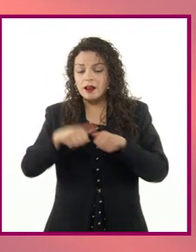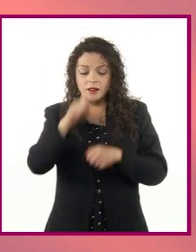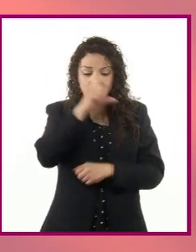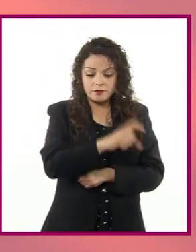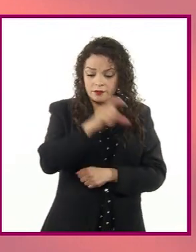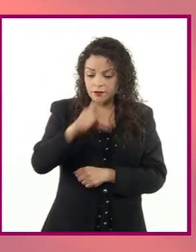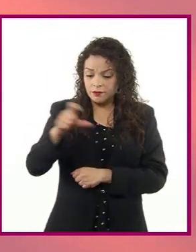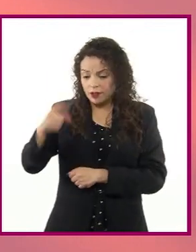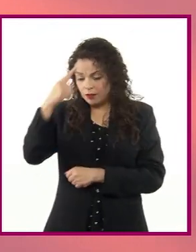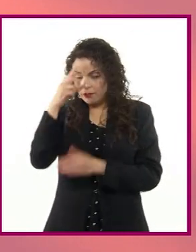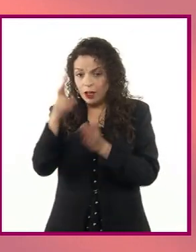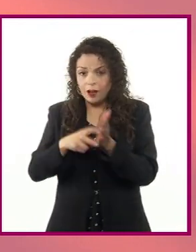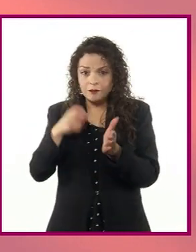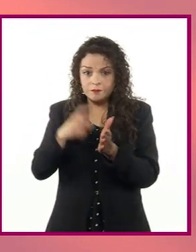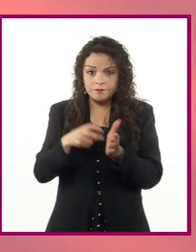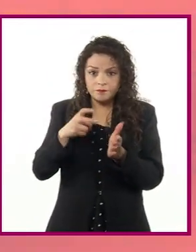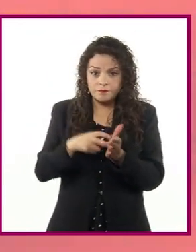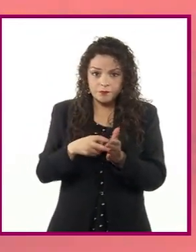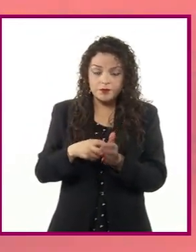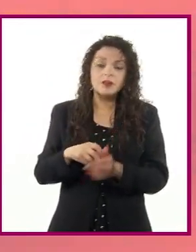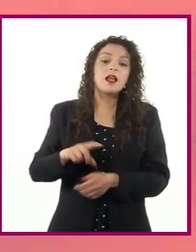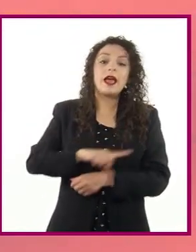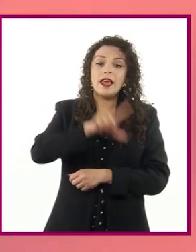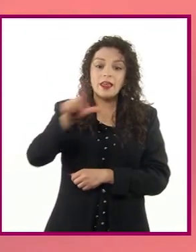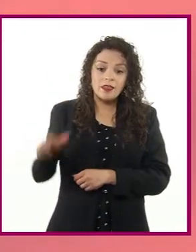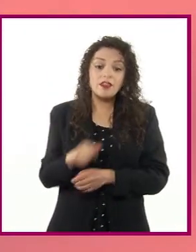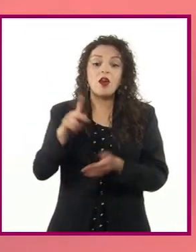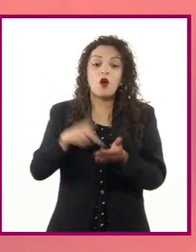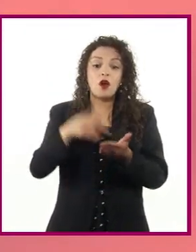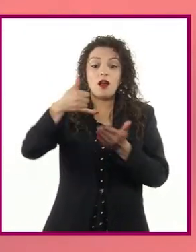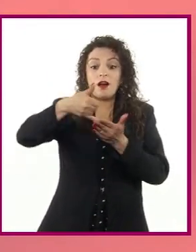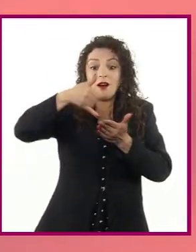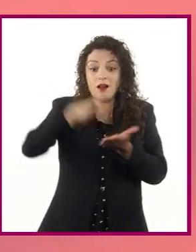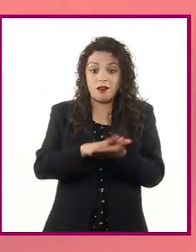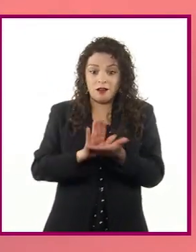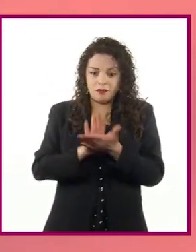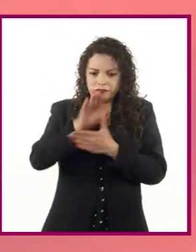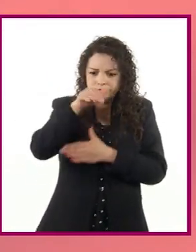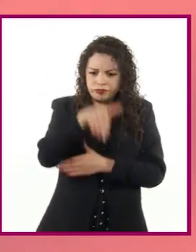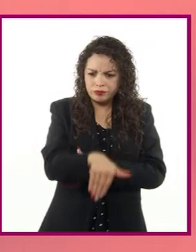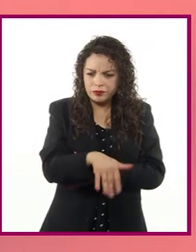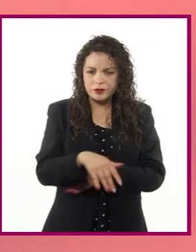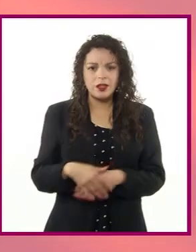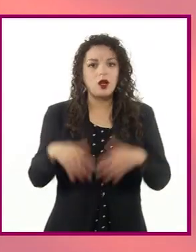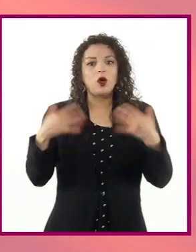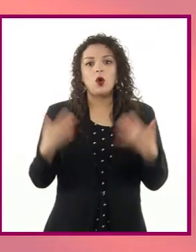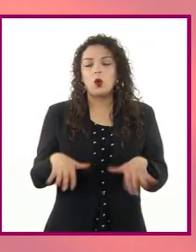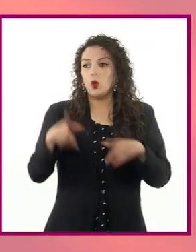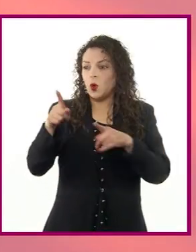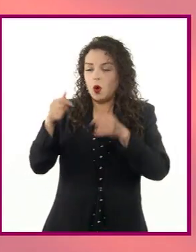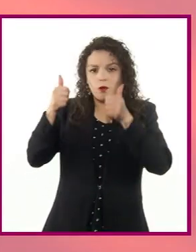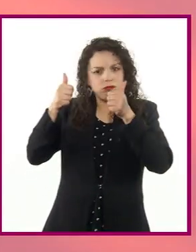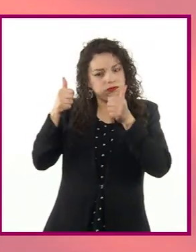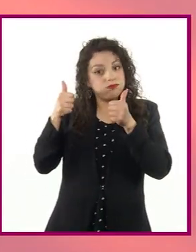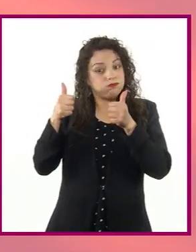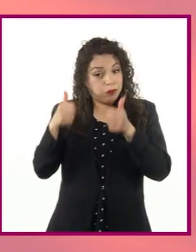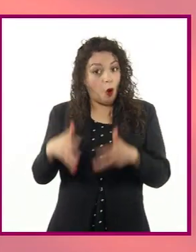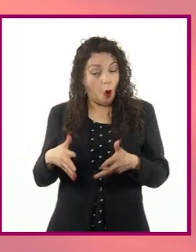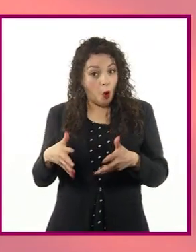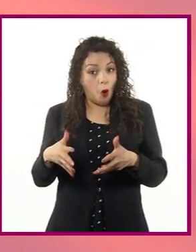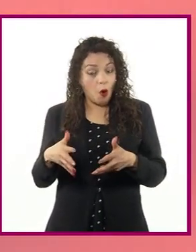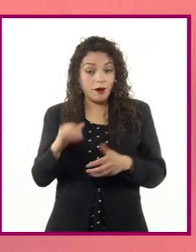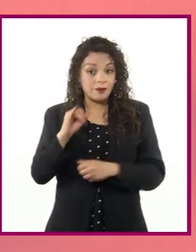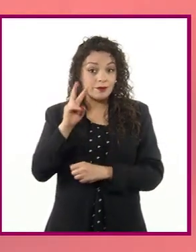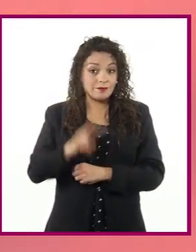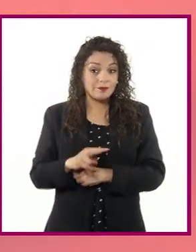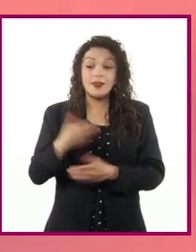corregirse antes de volver a imprimir. Oh, profesora, ¡qué tarea tan larga! Por supuesto, ahora que todo